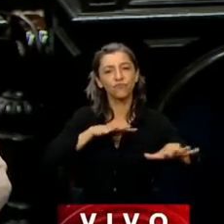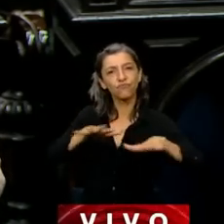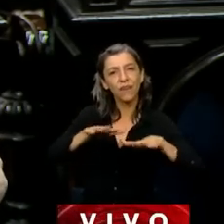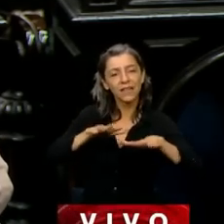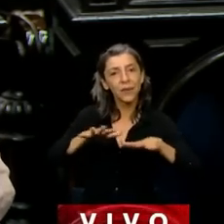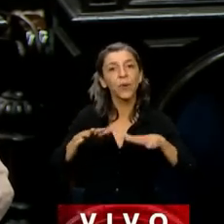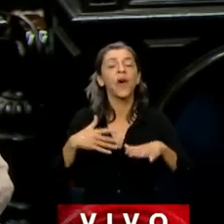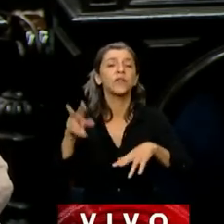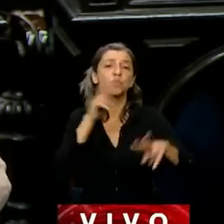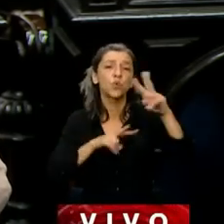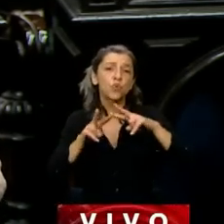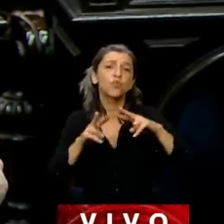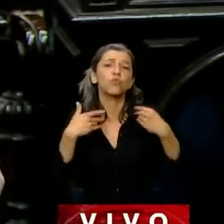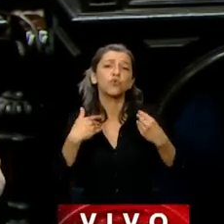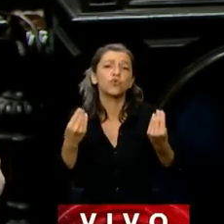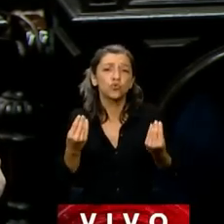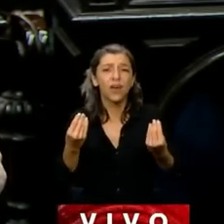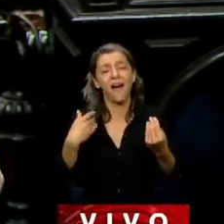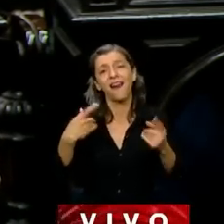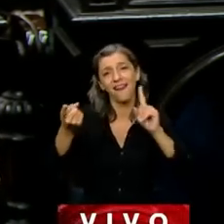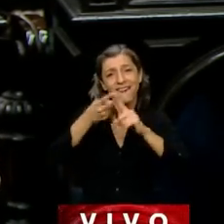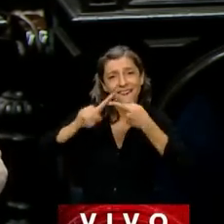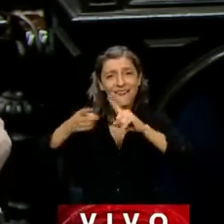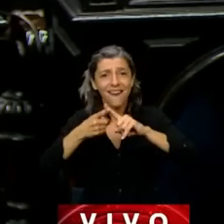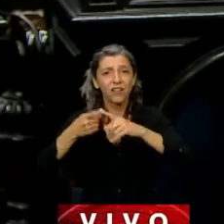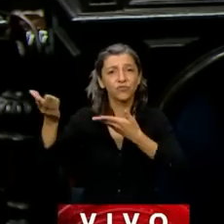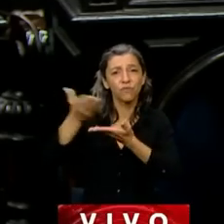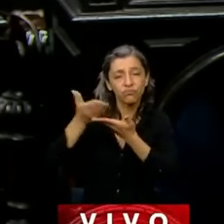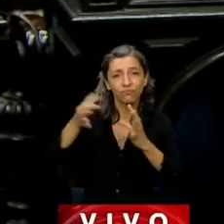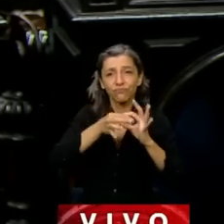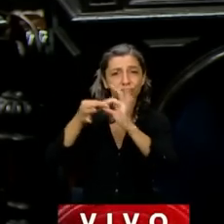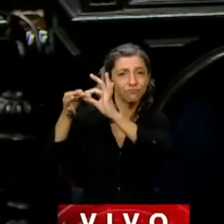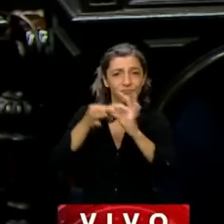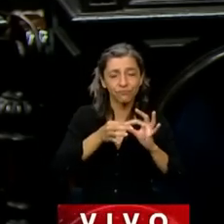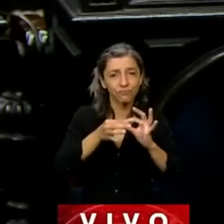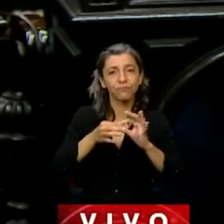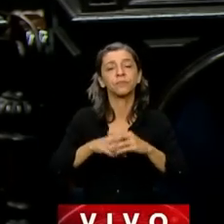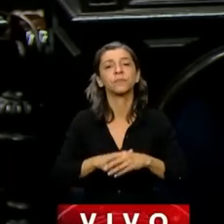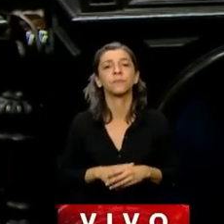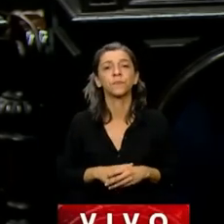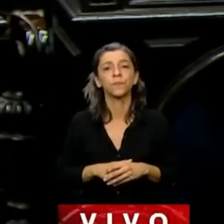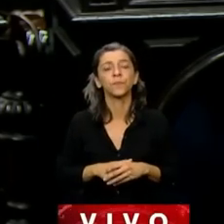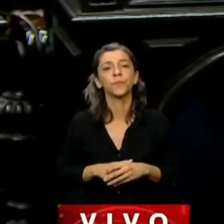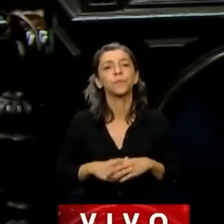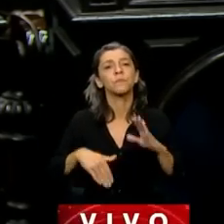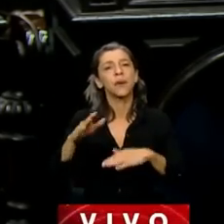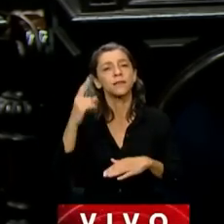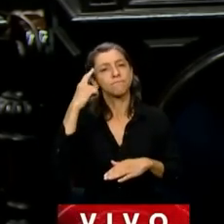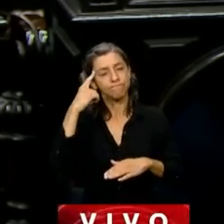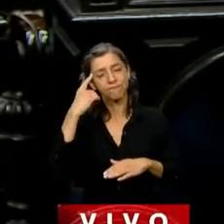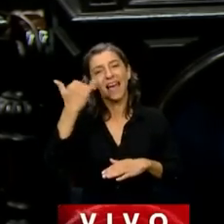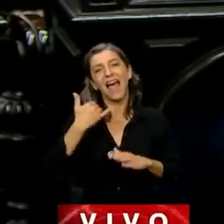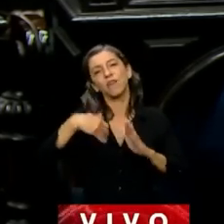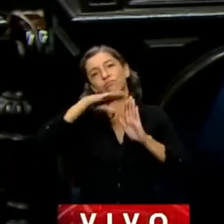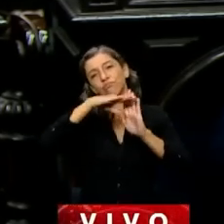resultados en apoyo de las relaciones birregionales centradas en la aplicación de las prioridades estipuladas en